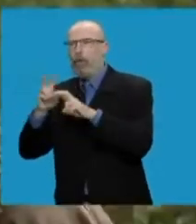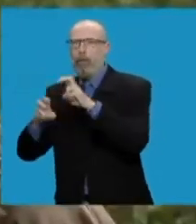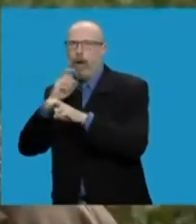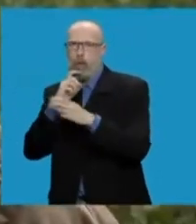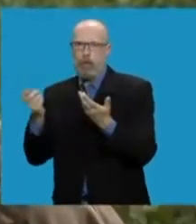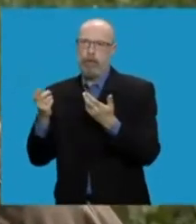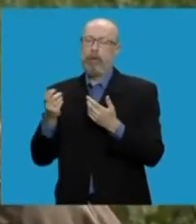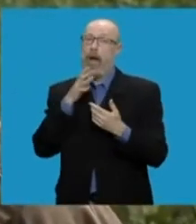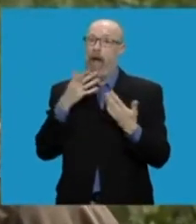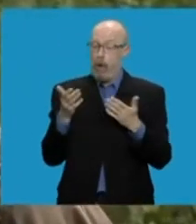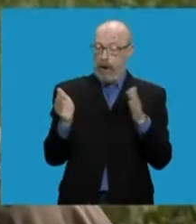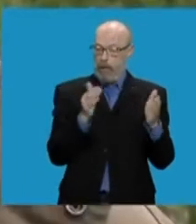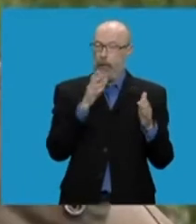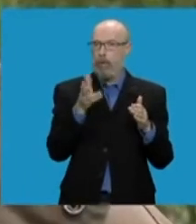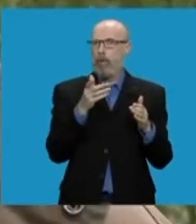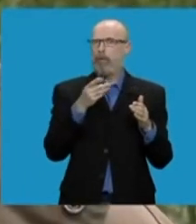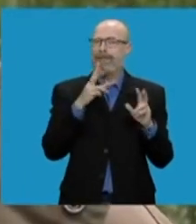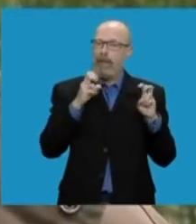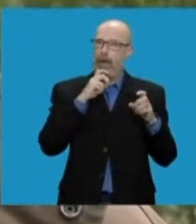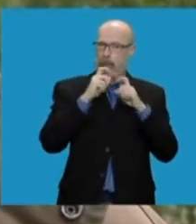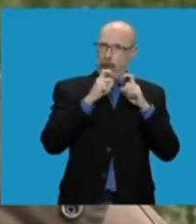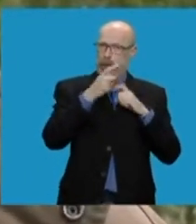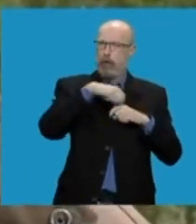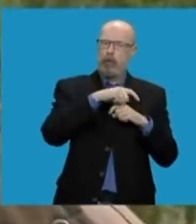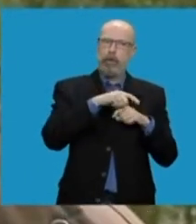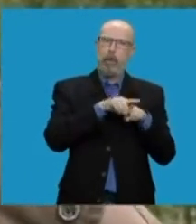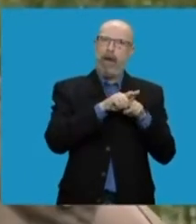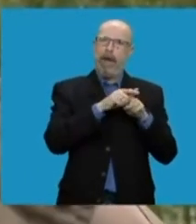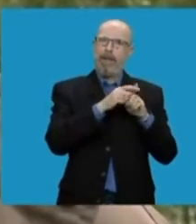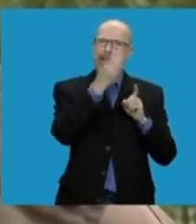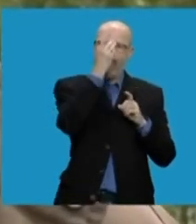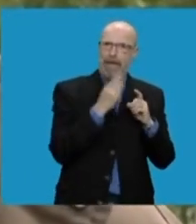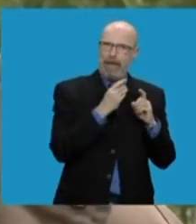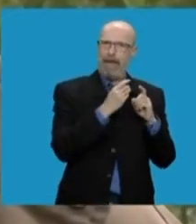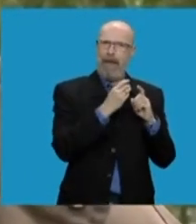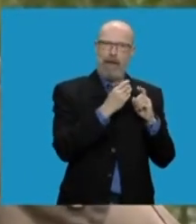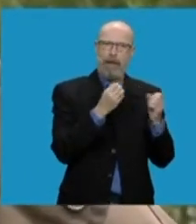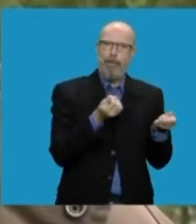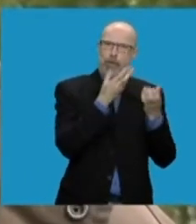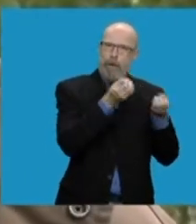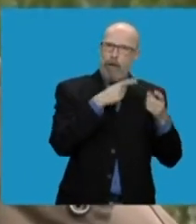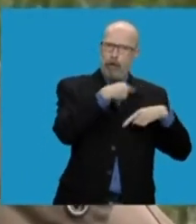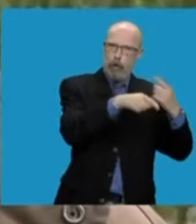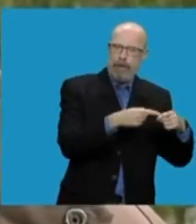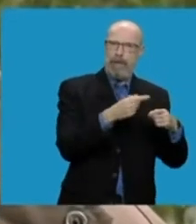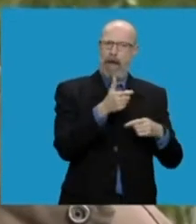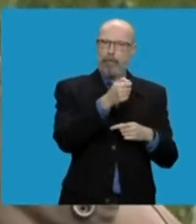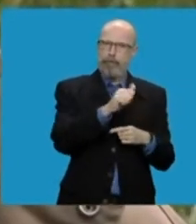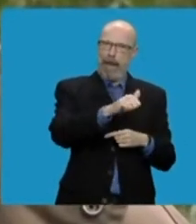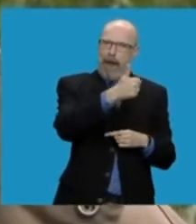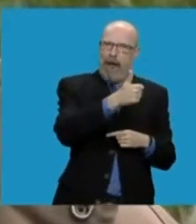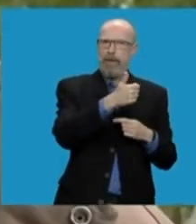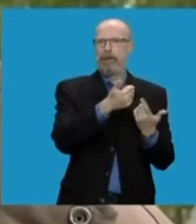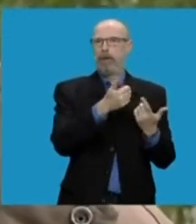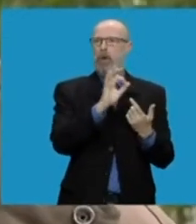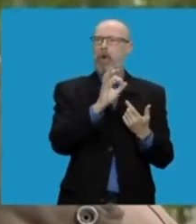como asediados por el mundo digital, estamos asediados por el clickbait, por los likes, por la banalidad,